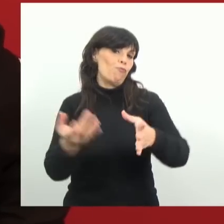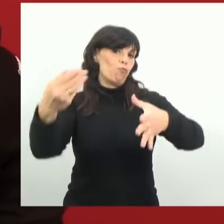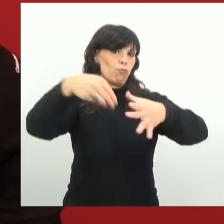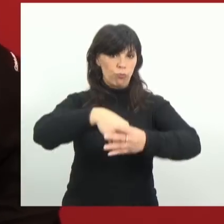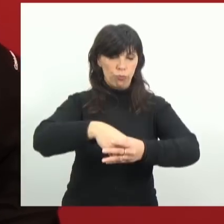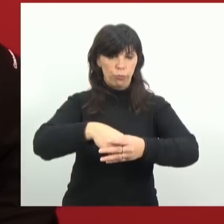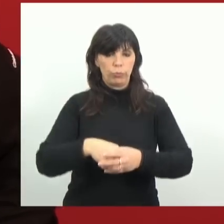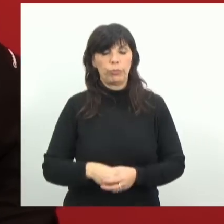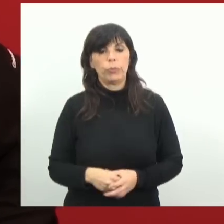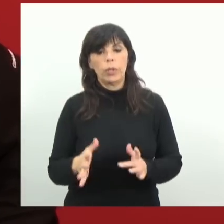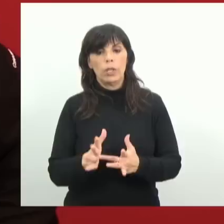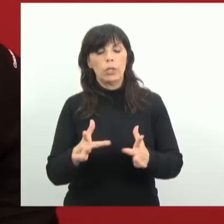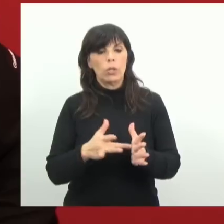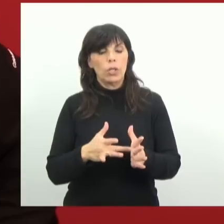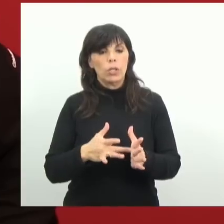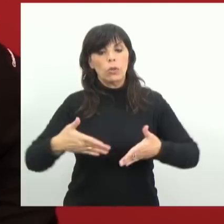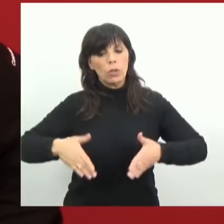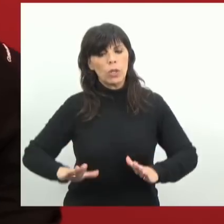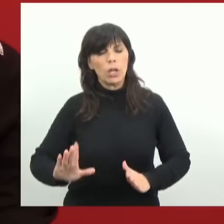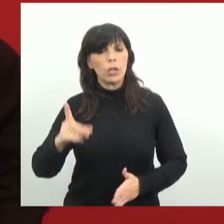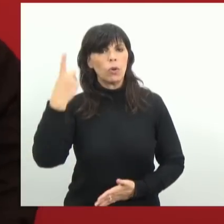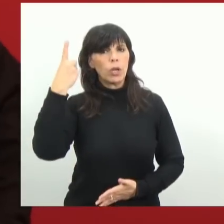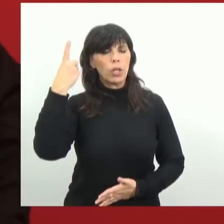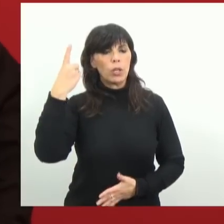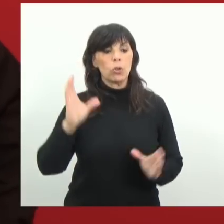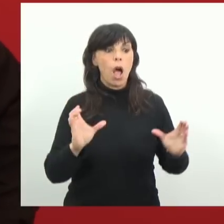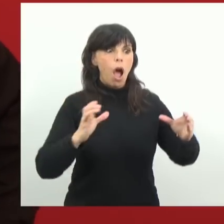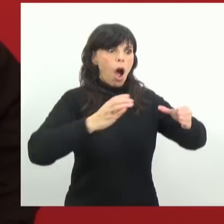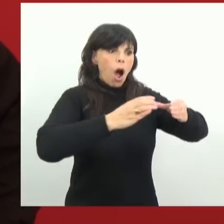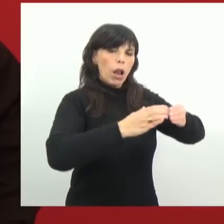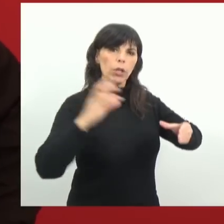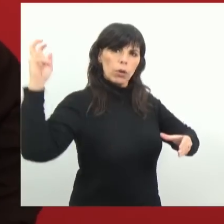Y Jesucristo, el Hijo de Dios, cuando vino a la tierra,